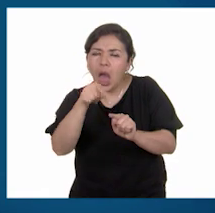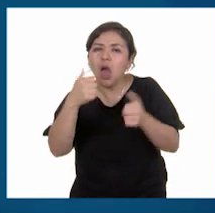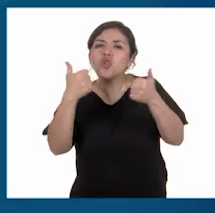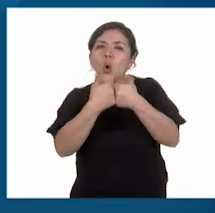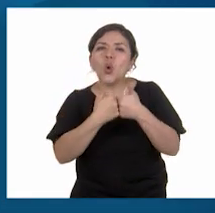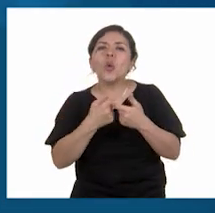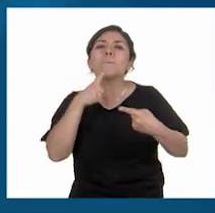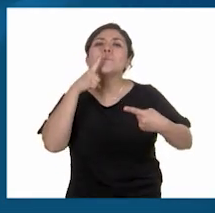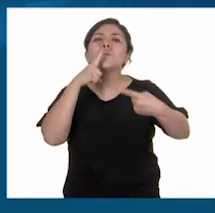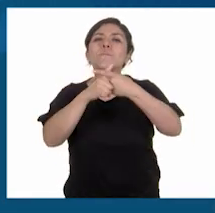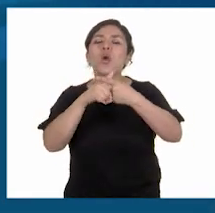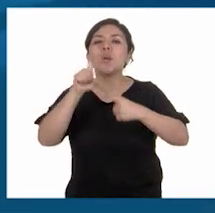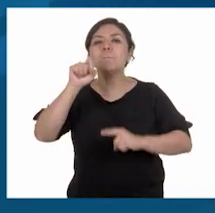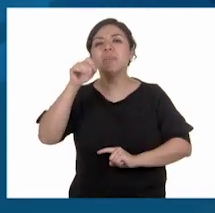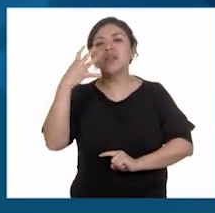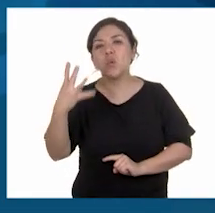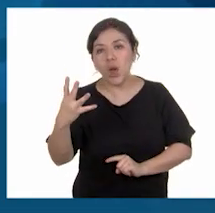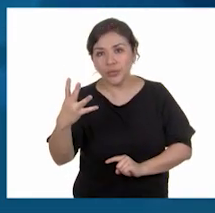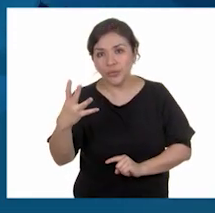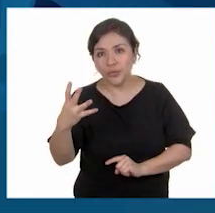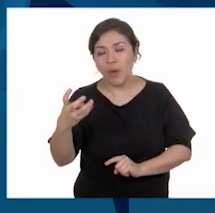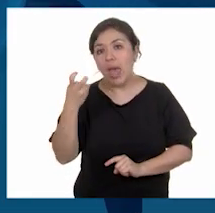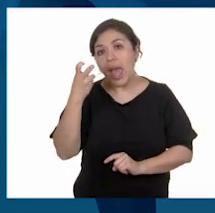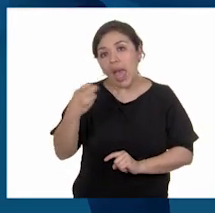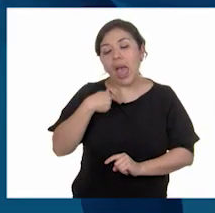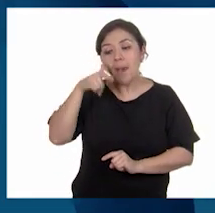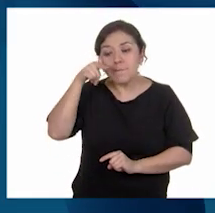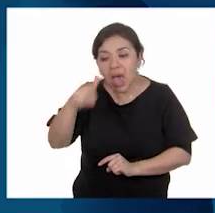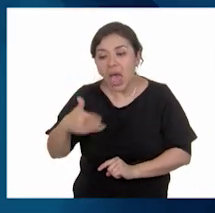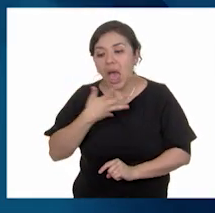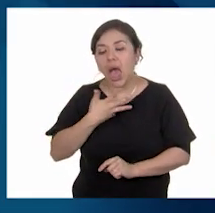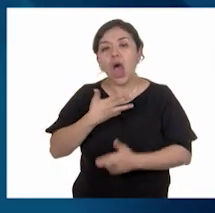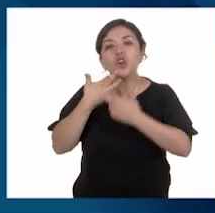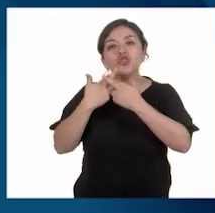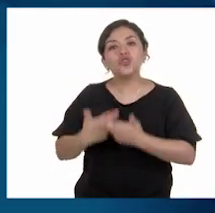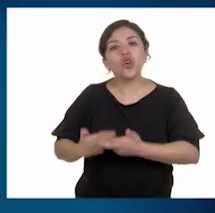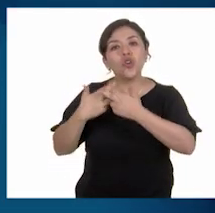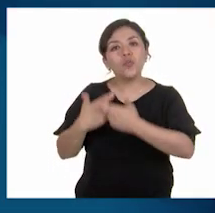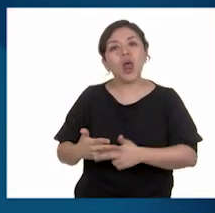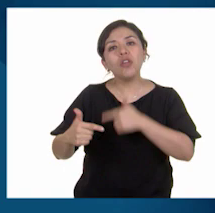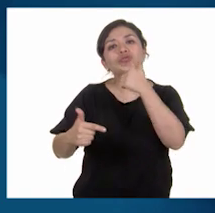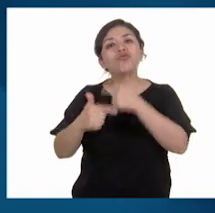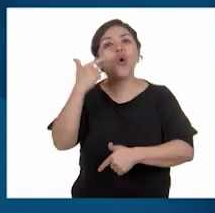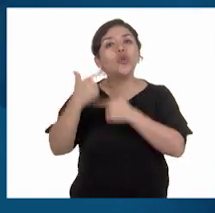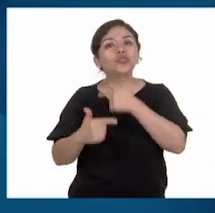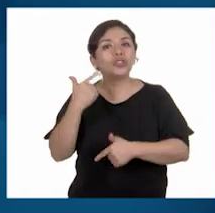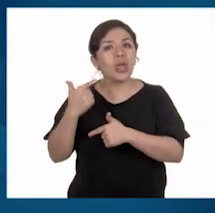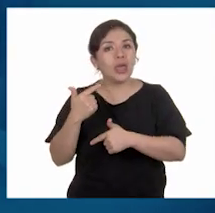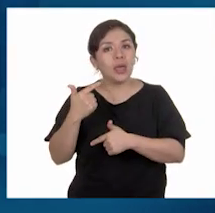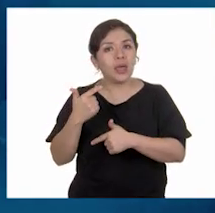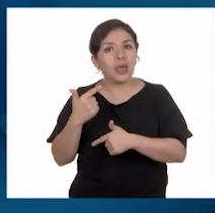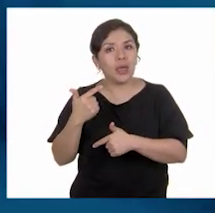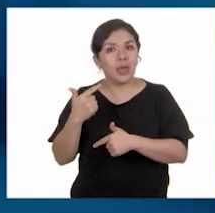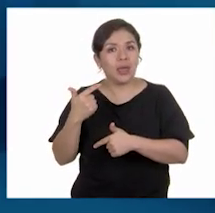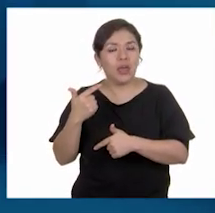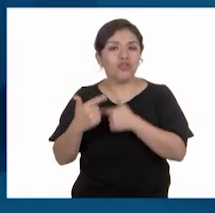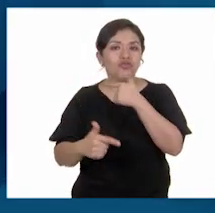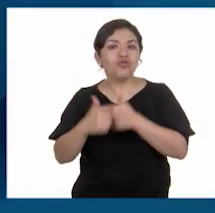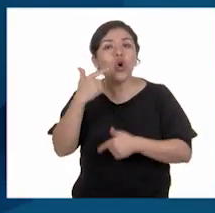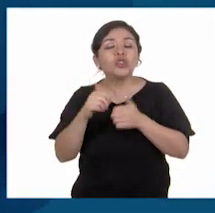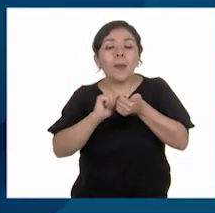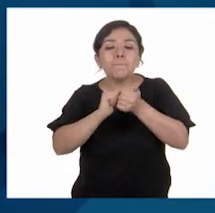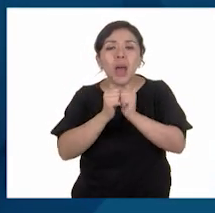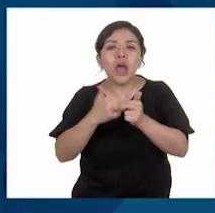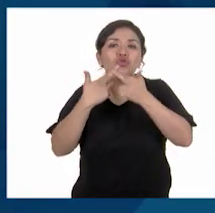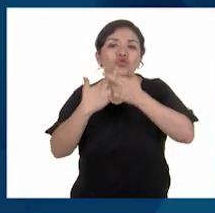multipliqué por 24. Y así obtuve 12, que son las piezas de